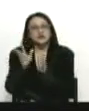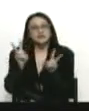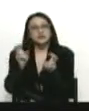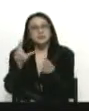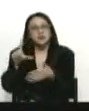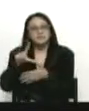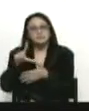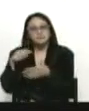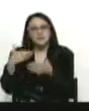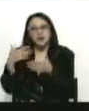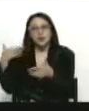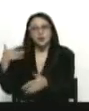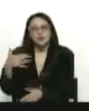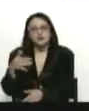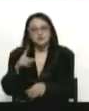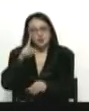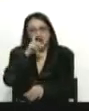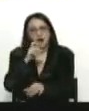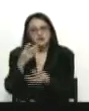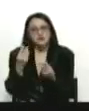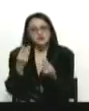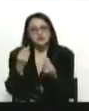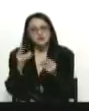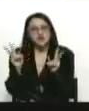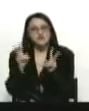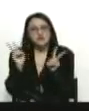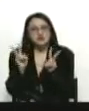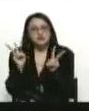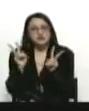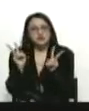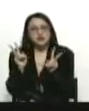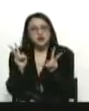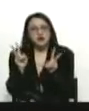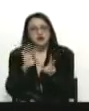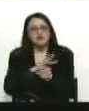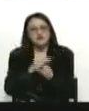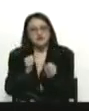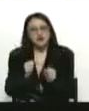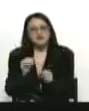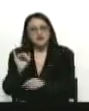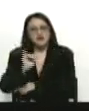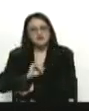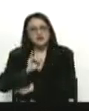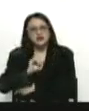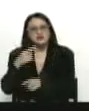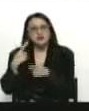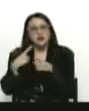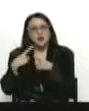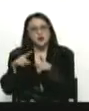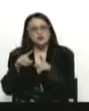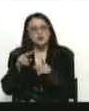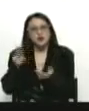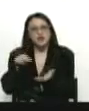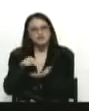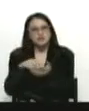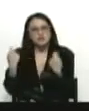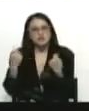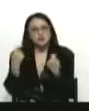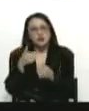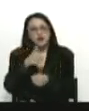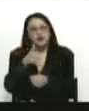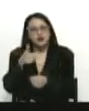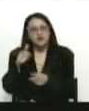los últimos tiempos han habido muchas victorias seguidas de las fuerzas de izquierda, otros le llaman progresista, otros le llaman nacional popular, cada lugar le dice